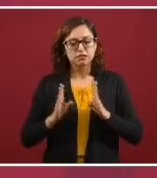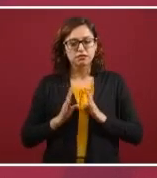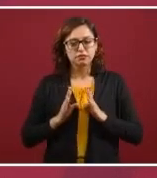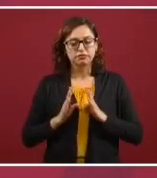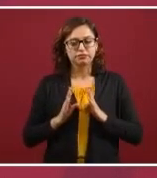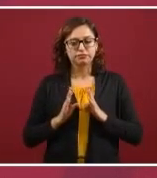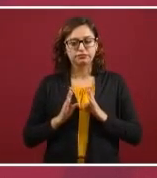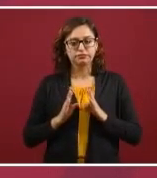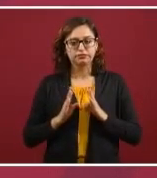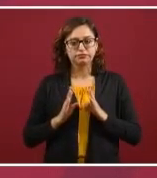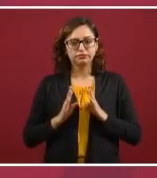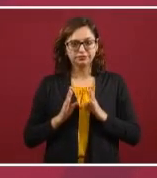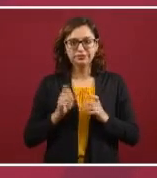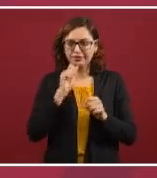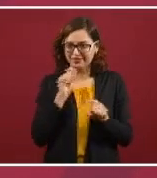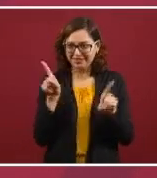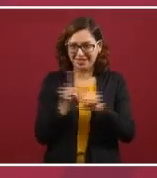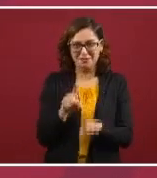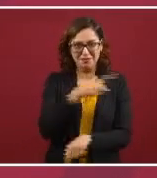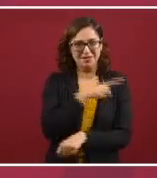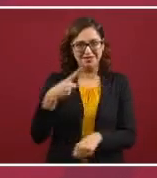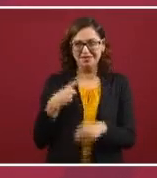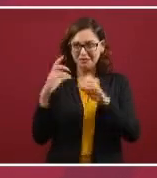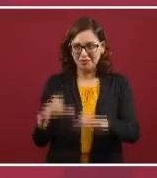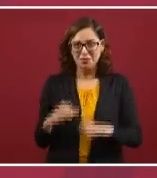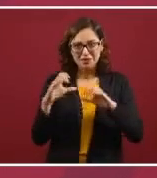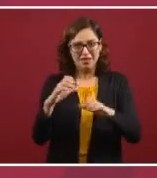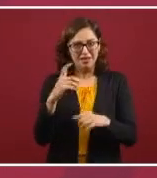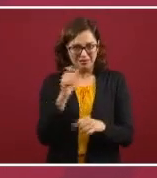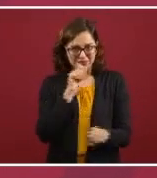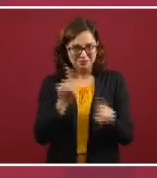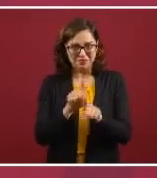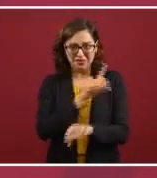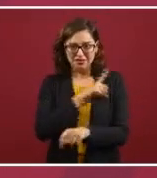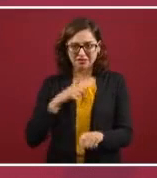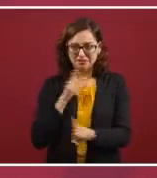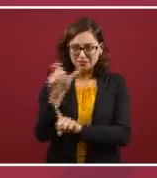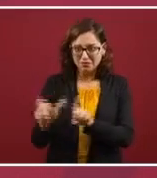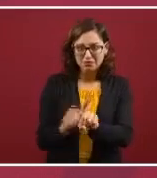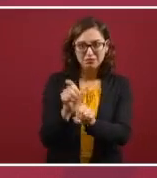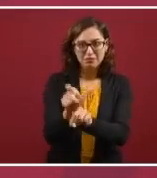que los tenemos que proteger, que los tenemos que cuidar,